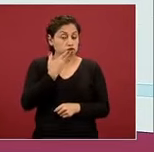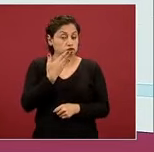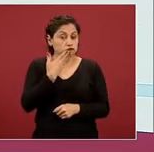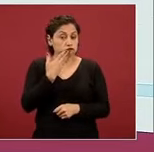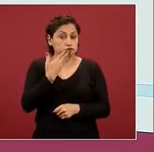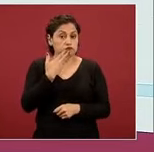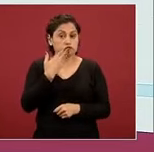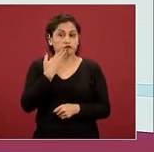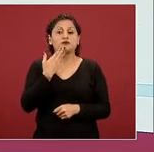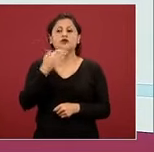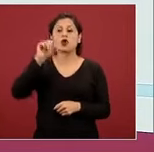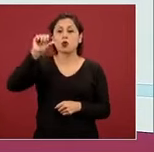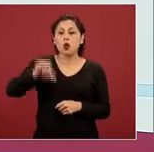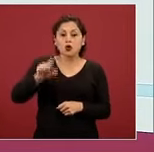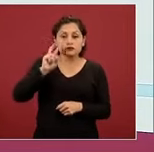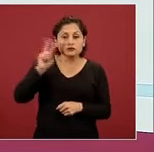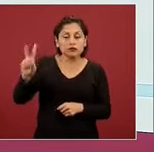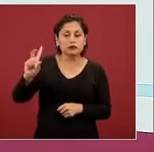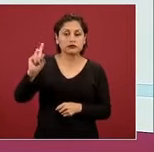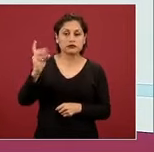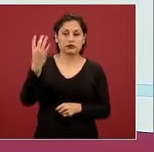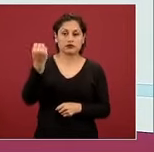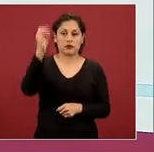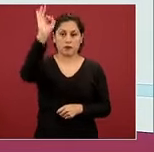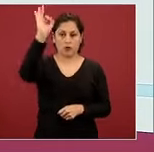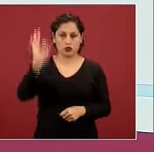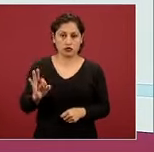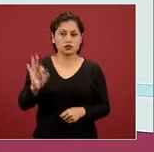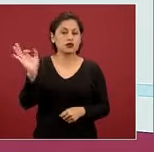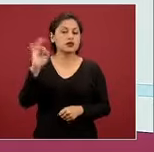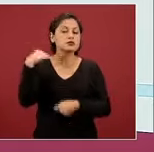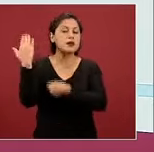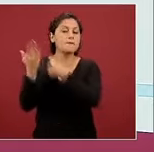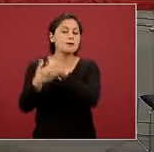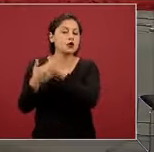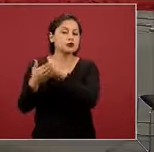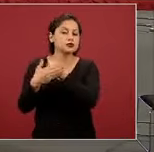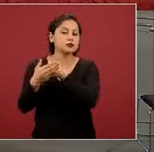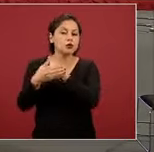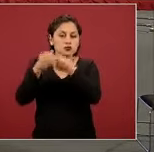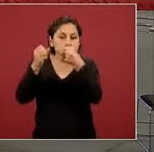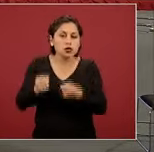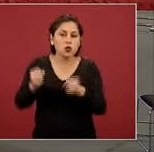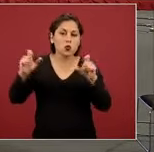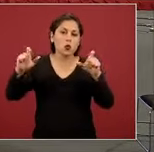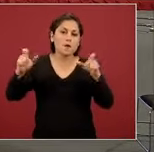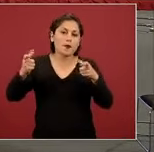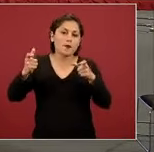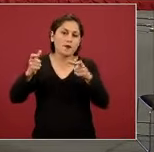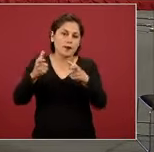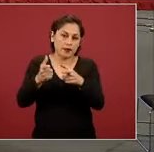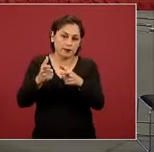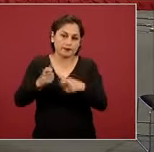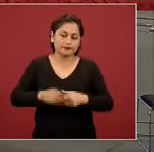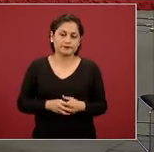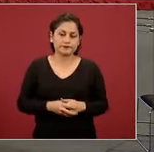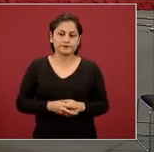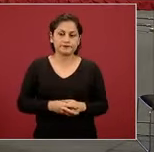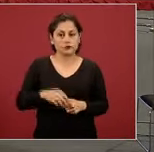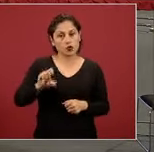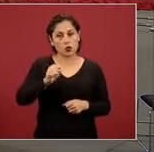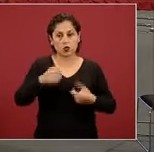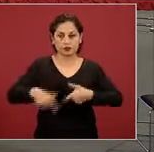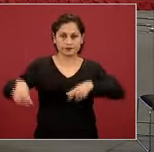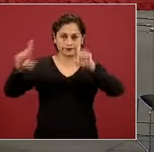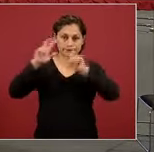en 39% y seguirá seguramente descendiendo. Vamos a ver en la siguiente gráfica. En la siguiente